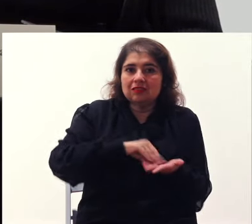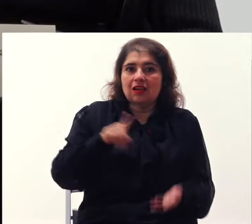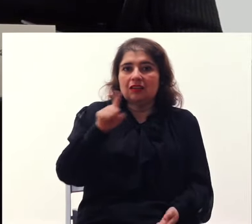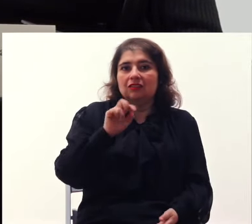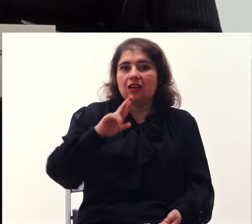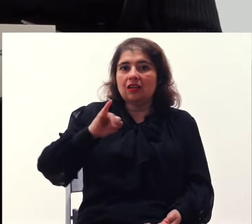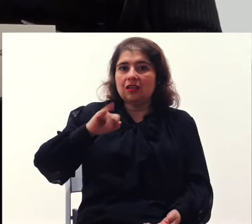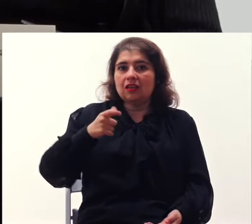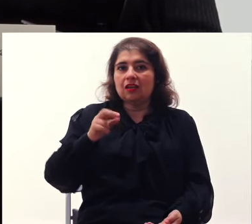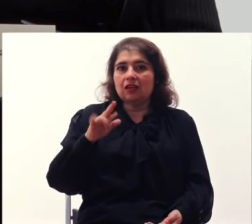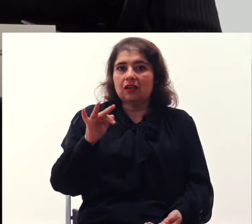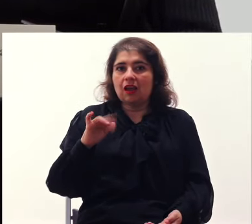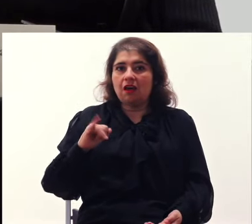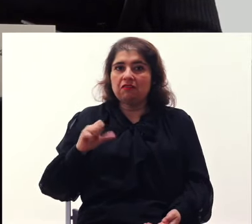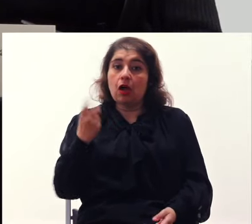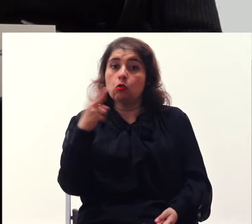serigrafías